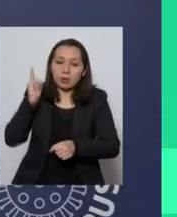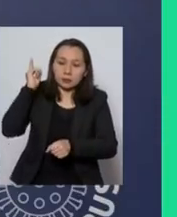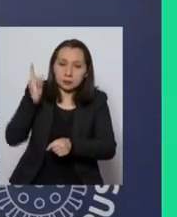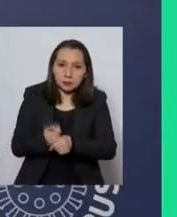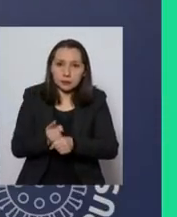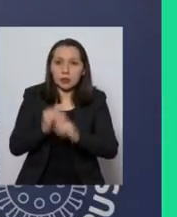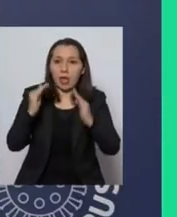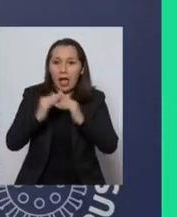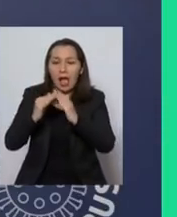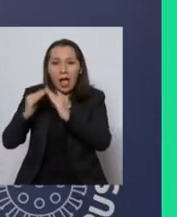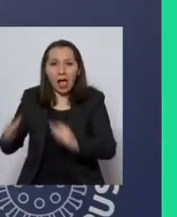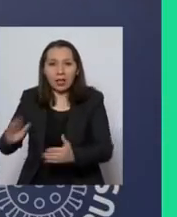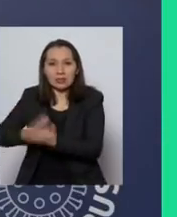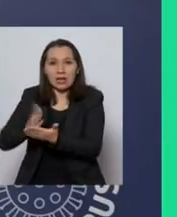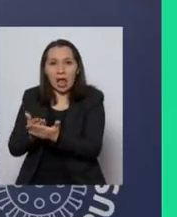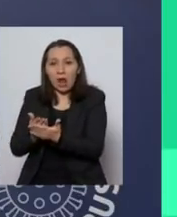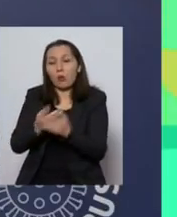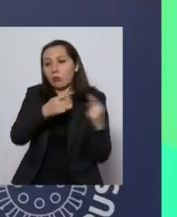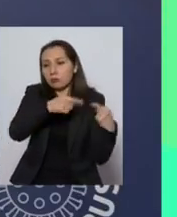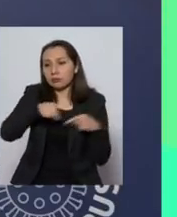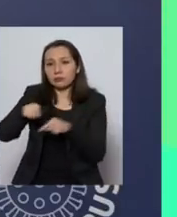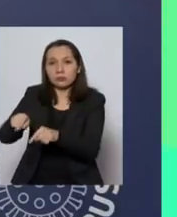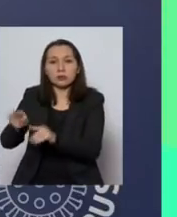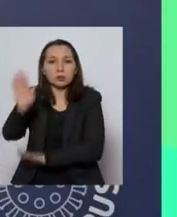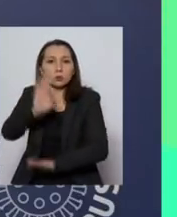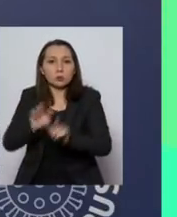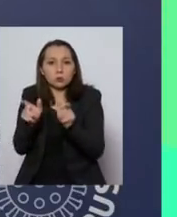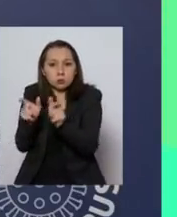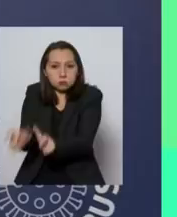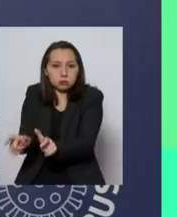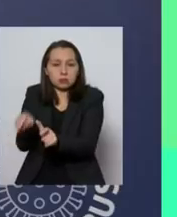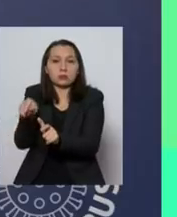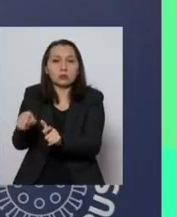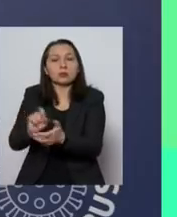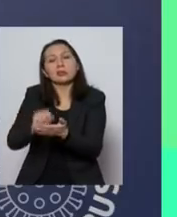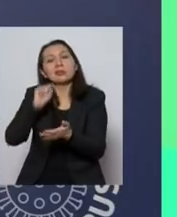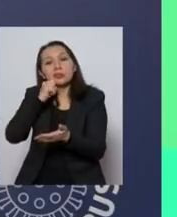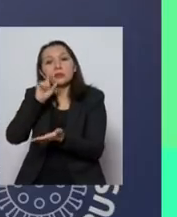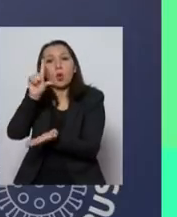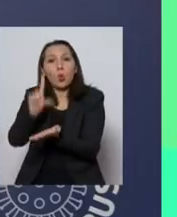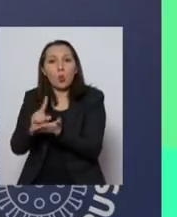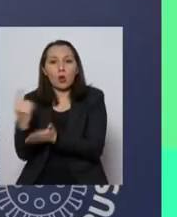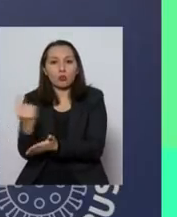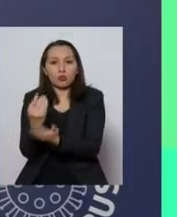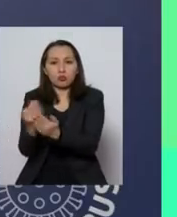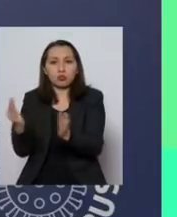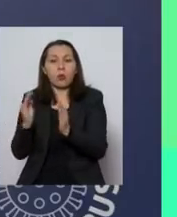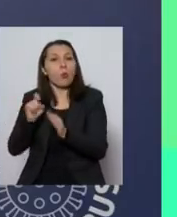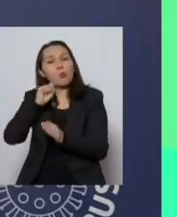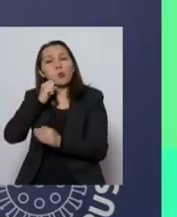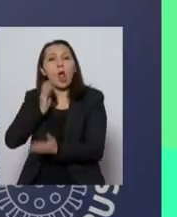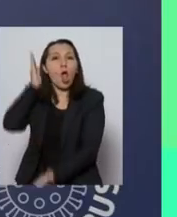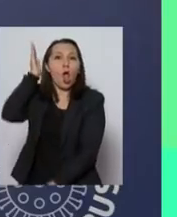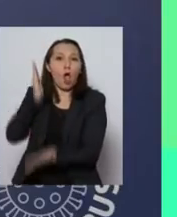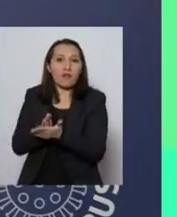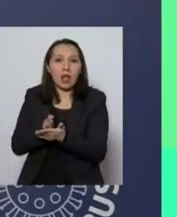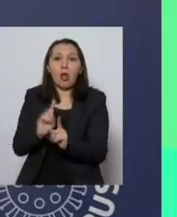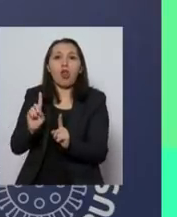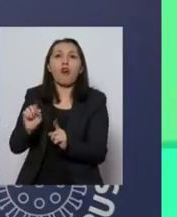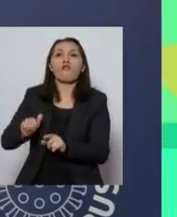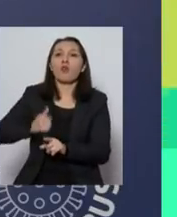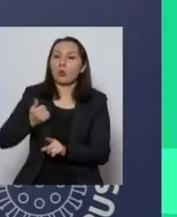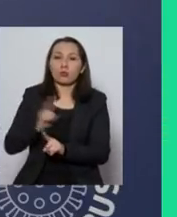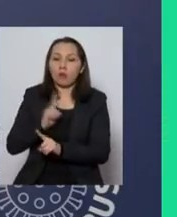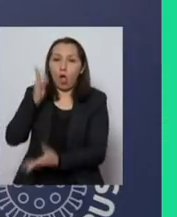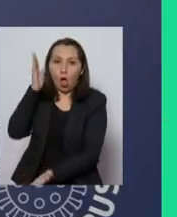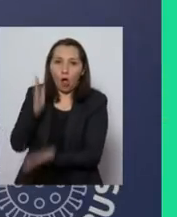estableciendo residencias sanitarias y estas residencias sanitarias van a ser lugares de aislamiento obligatorio para